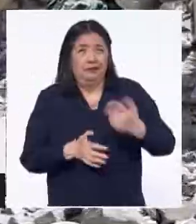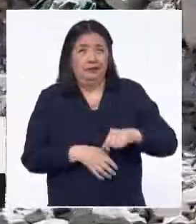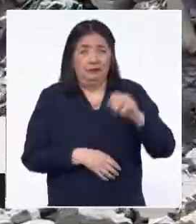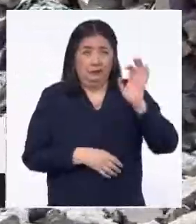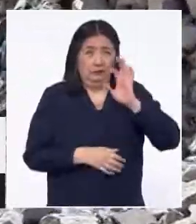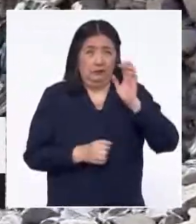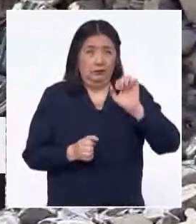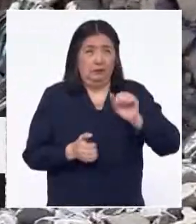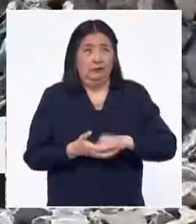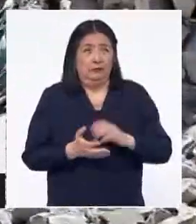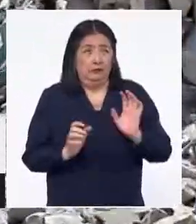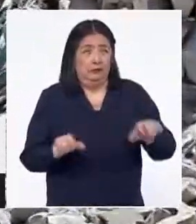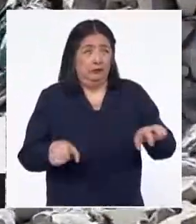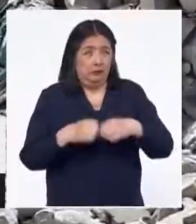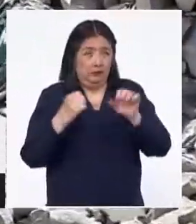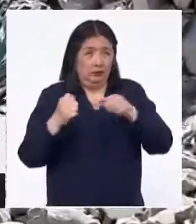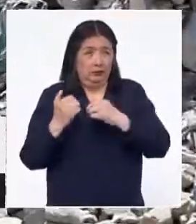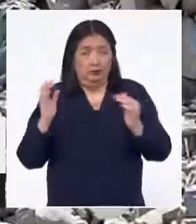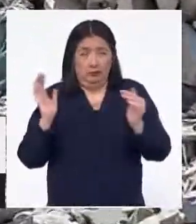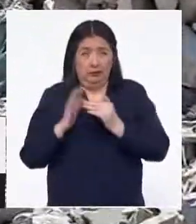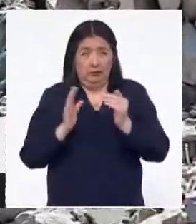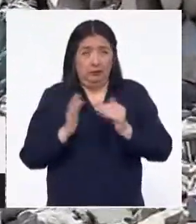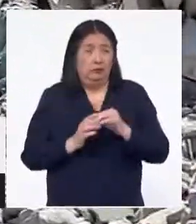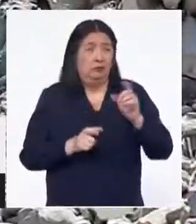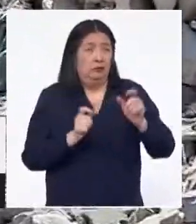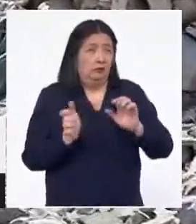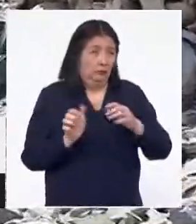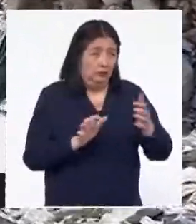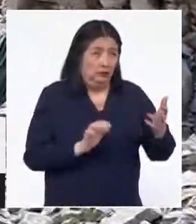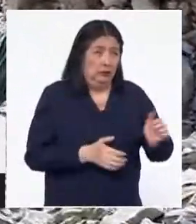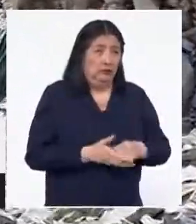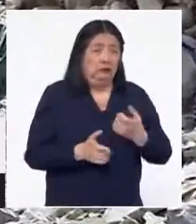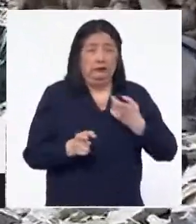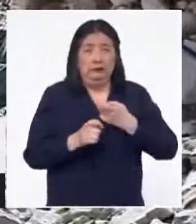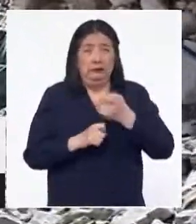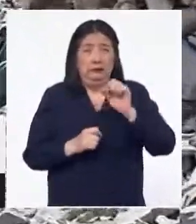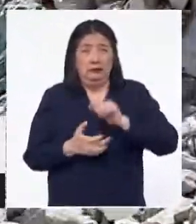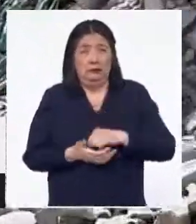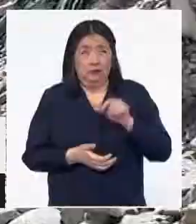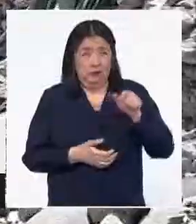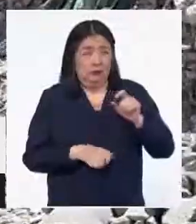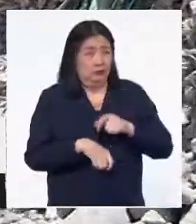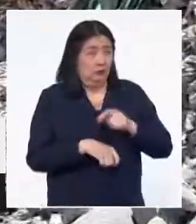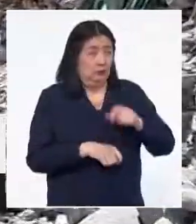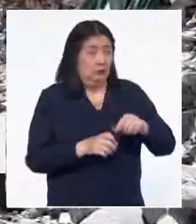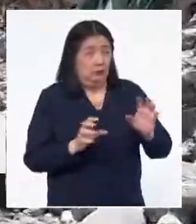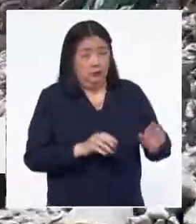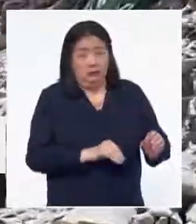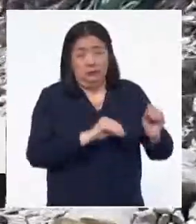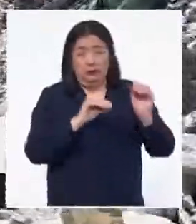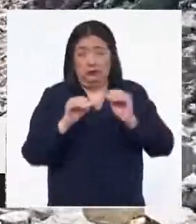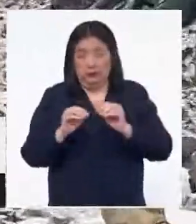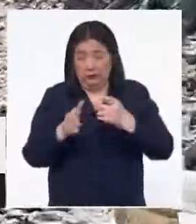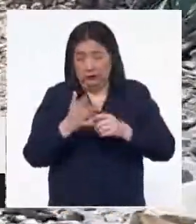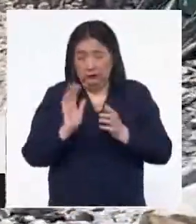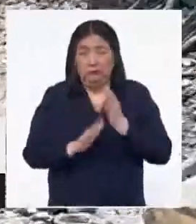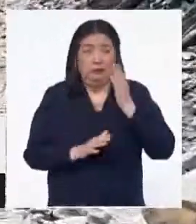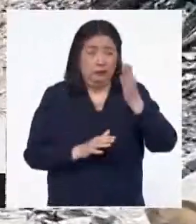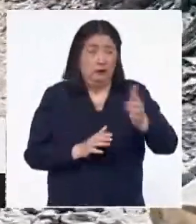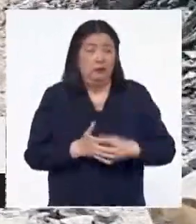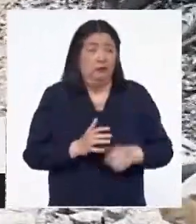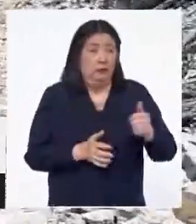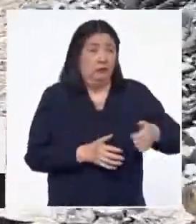que efectivamente destrozó casas, hubo muertos, muchísimos heridos, y en ese momento se trasladaron las autoridades,